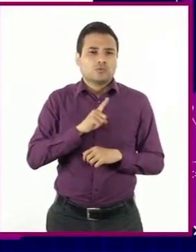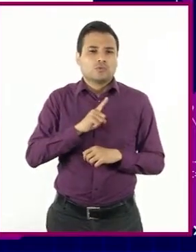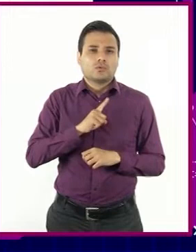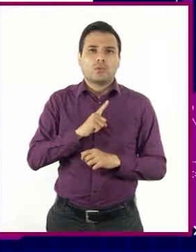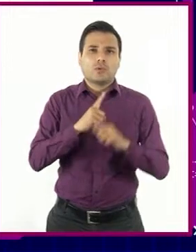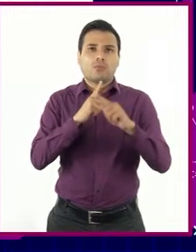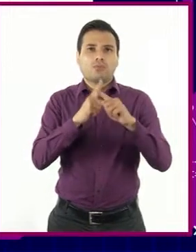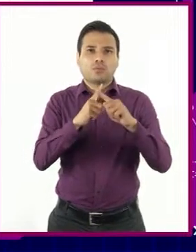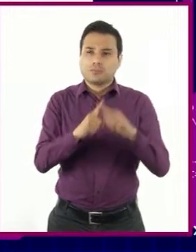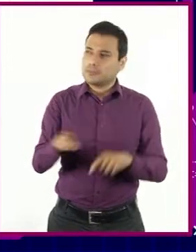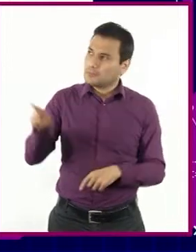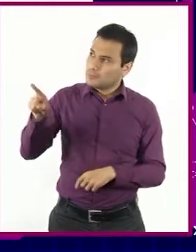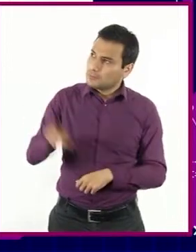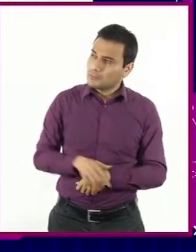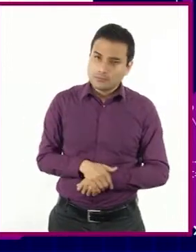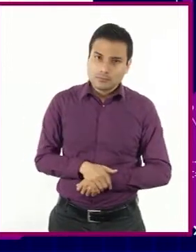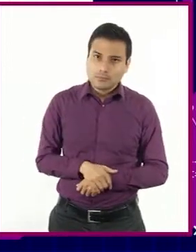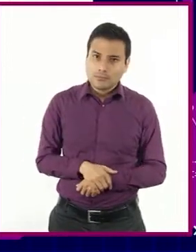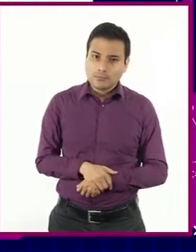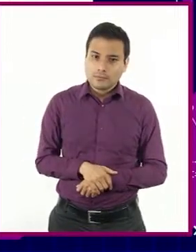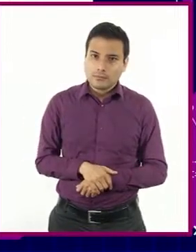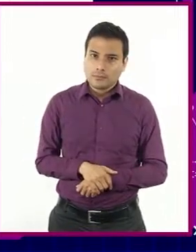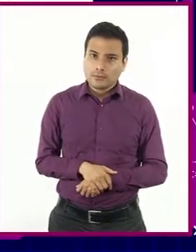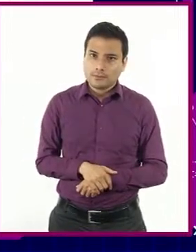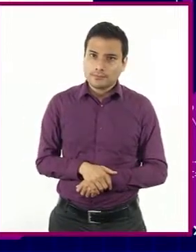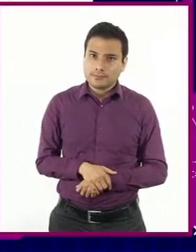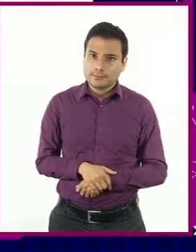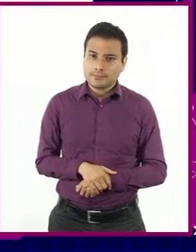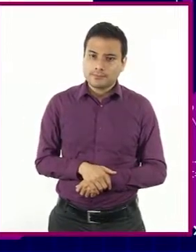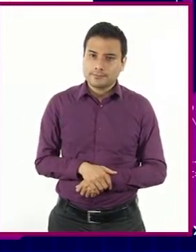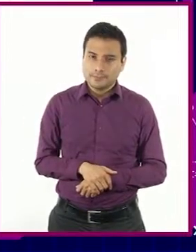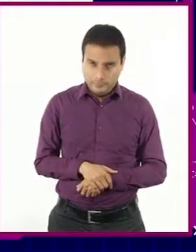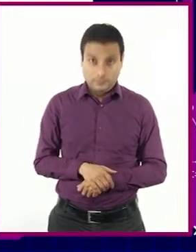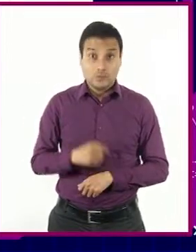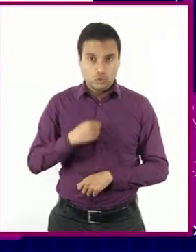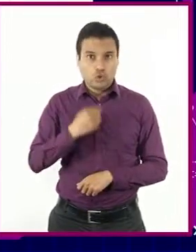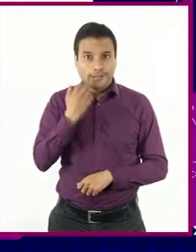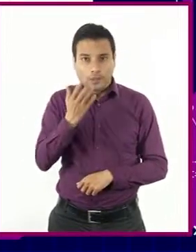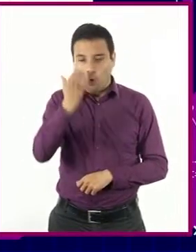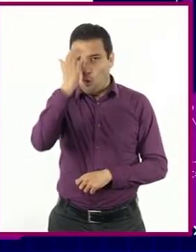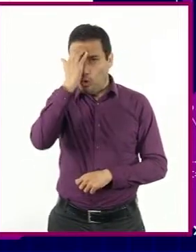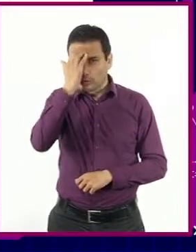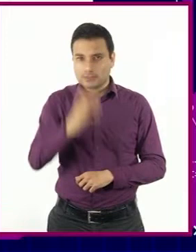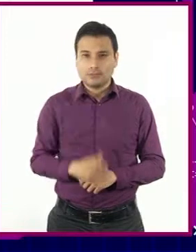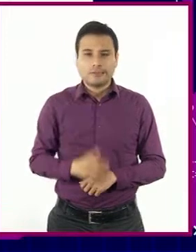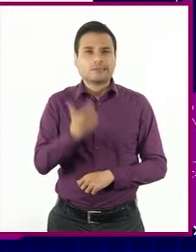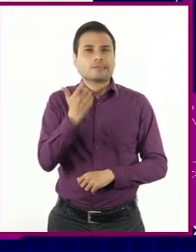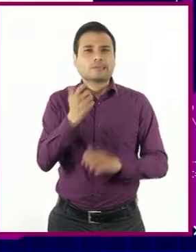el precio por 0.16. Pero si queremos conocer